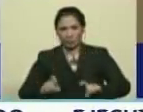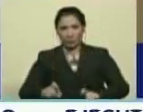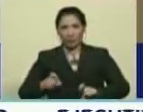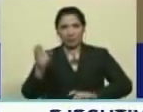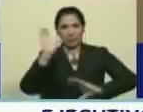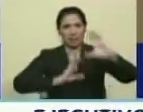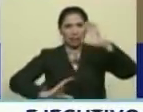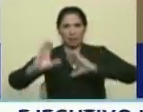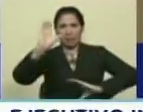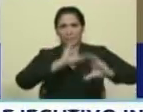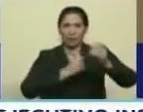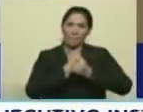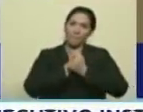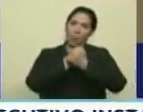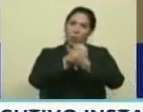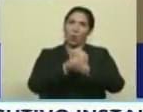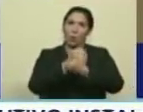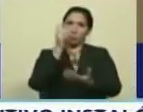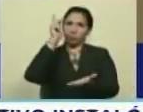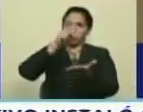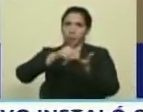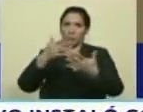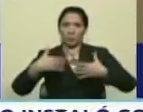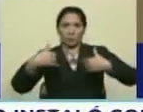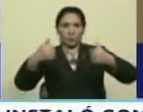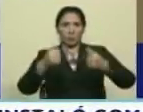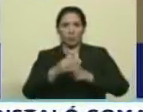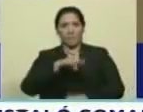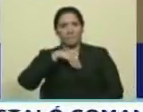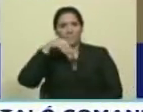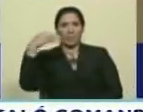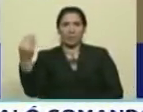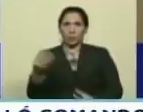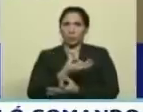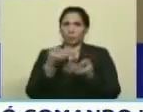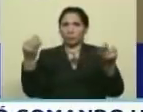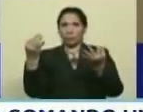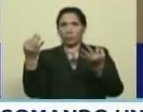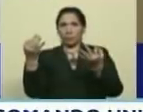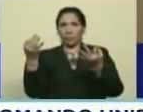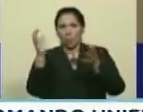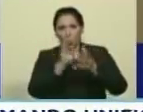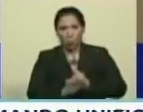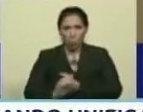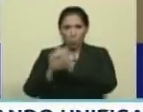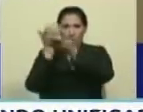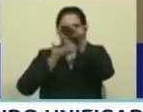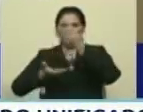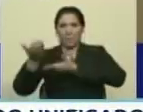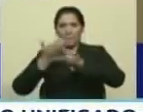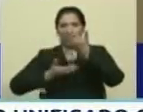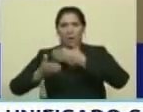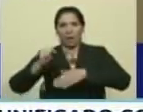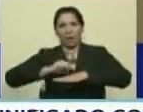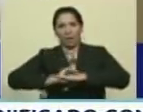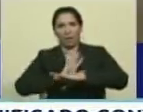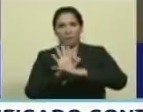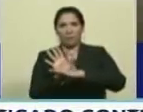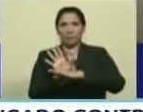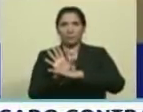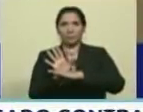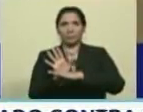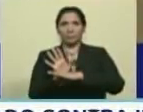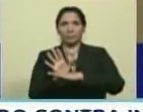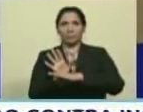amorosa a través de este espíritu maravilloso de la unión y la solidaridad del alba. y